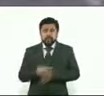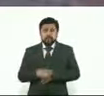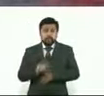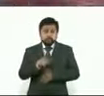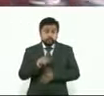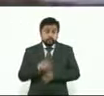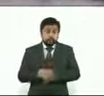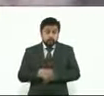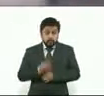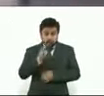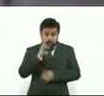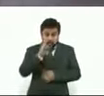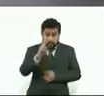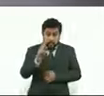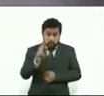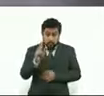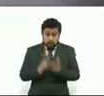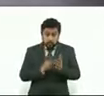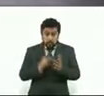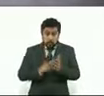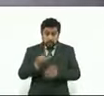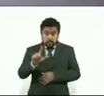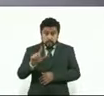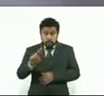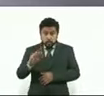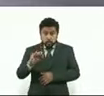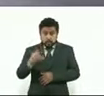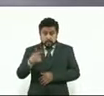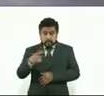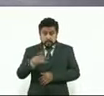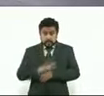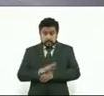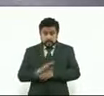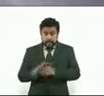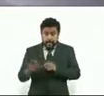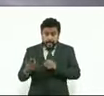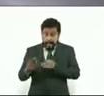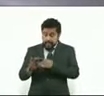Fernando Jesús, porque aquí está Lucy Cheruiyot por el Monumento a la Revolución.